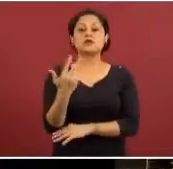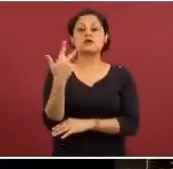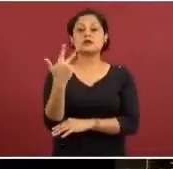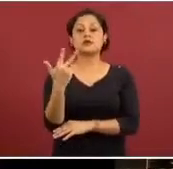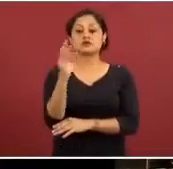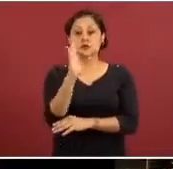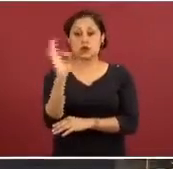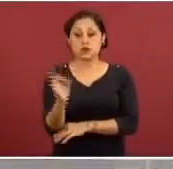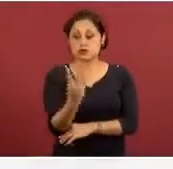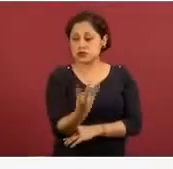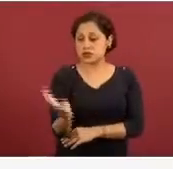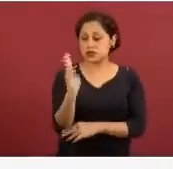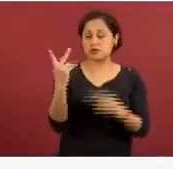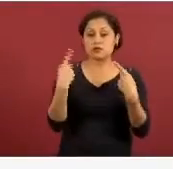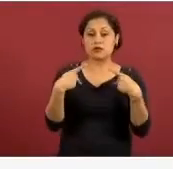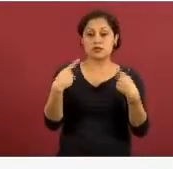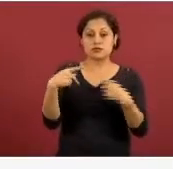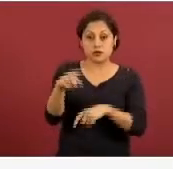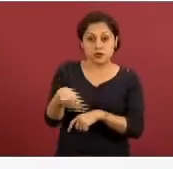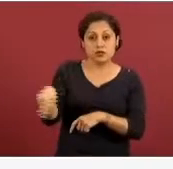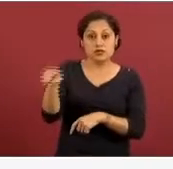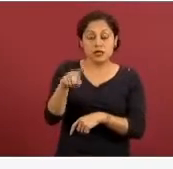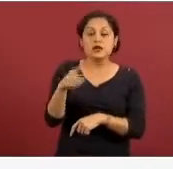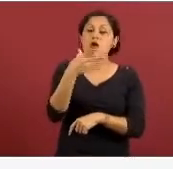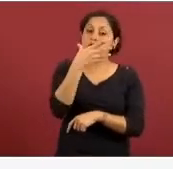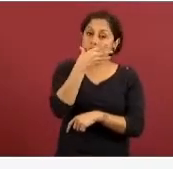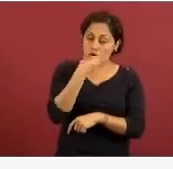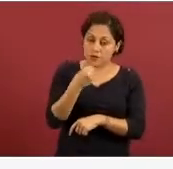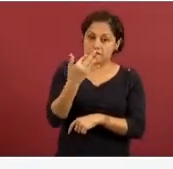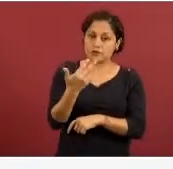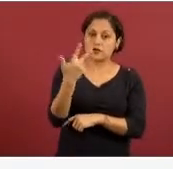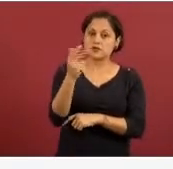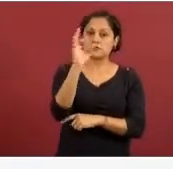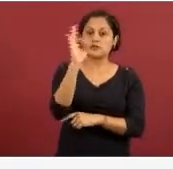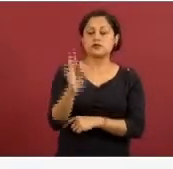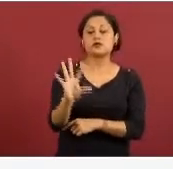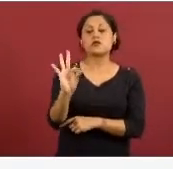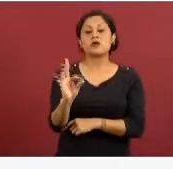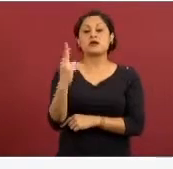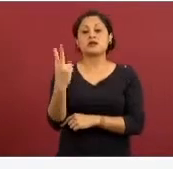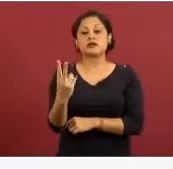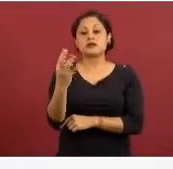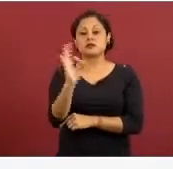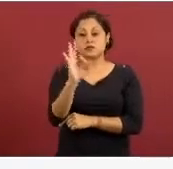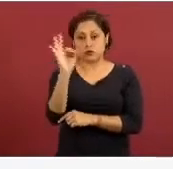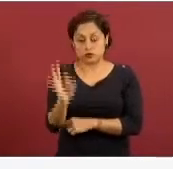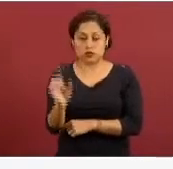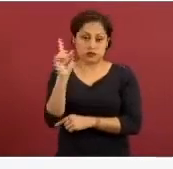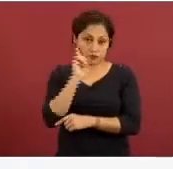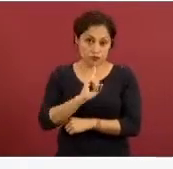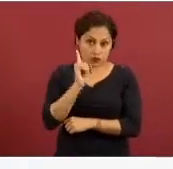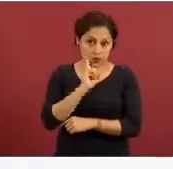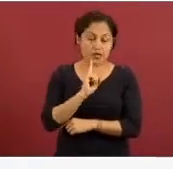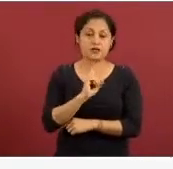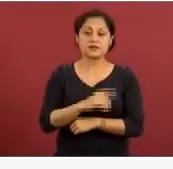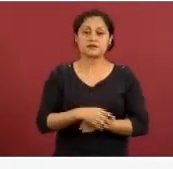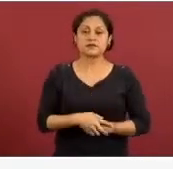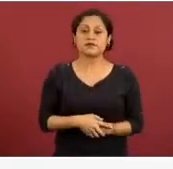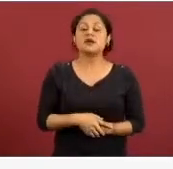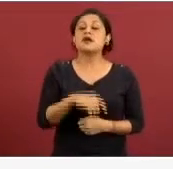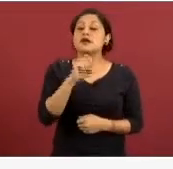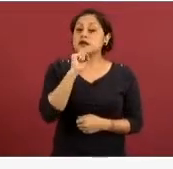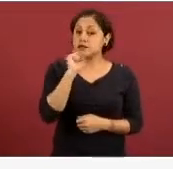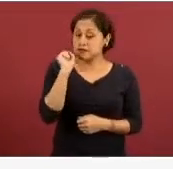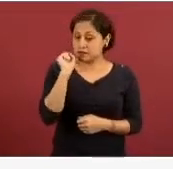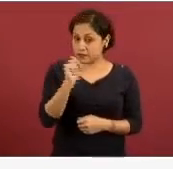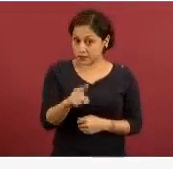de los casos que se han presentado han sido en hombres, el 42% se ha presentado en mujeres y también vamos caracterizando,